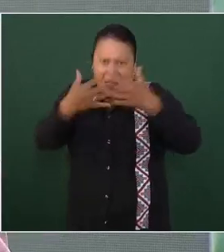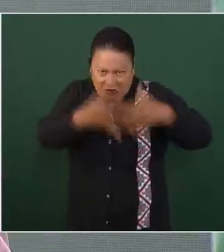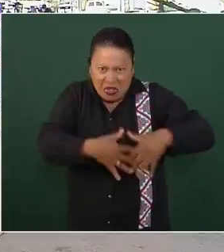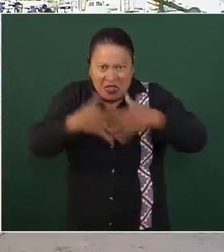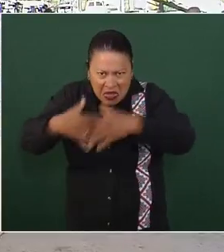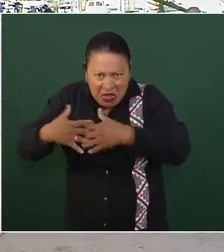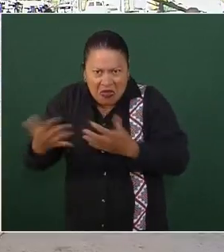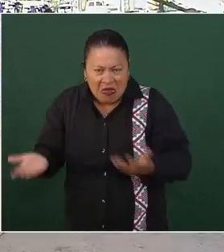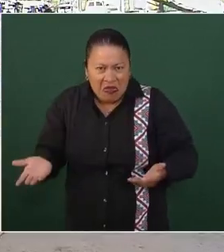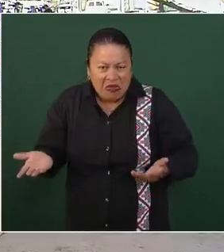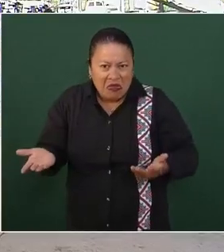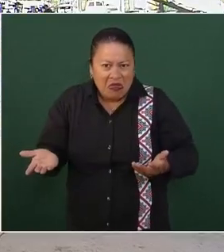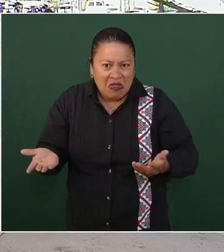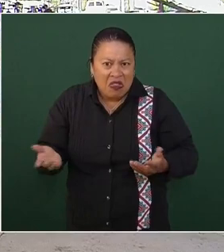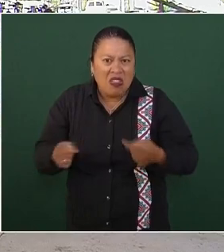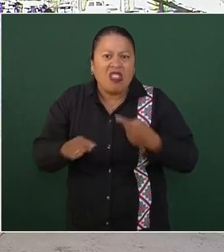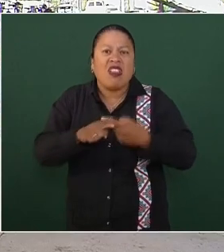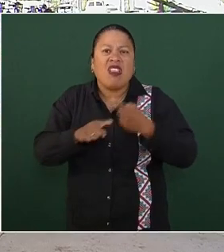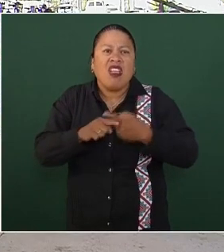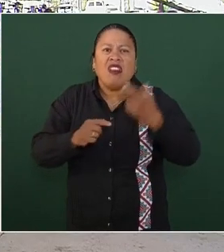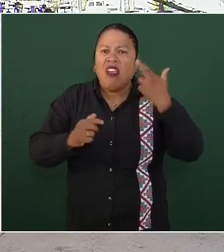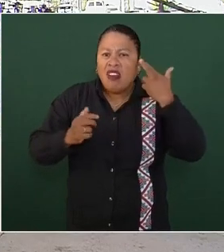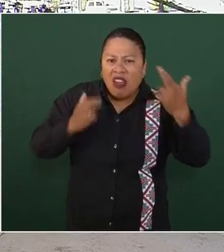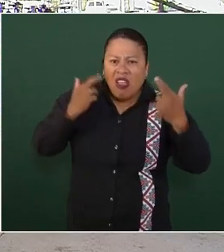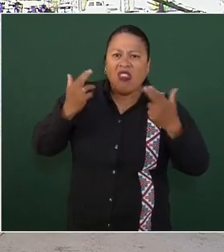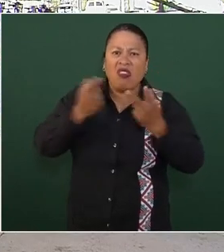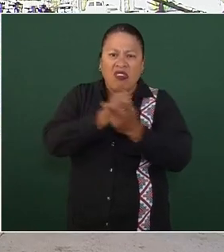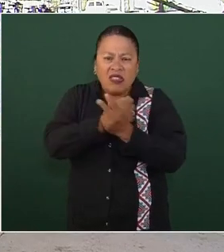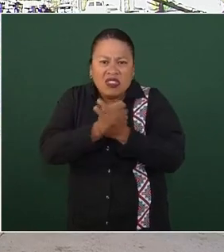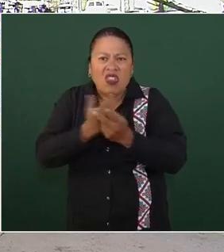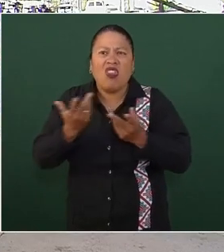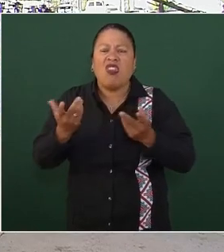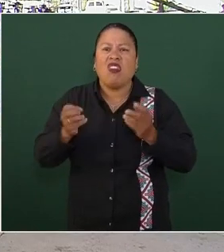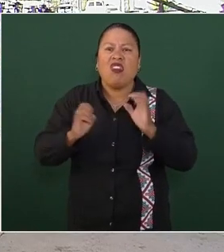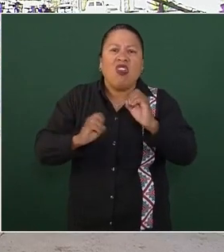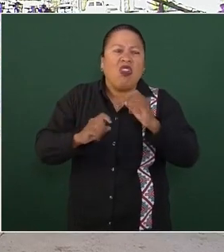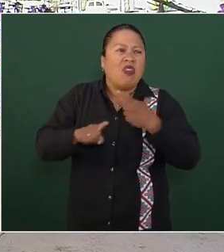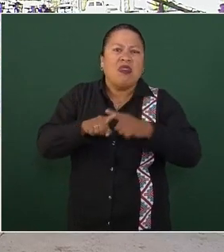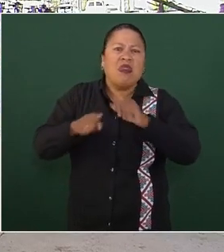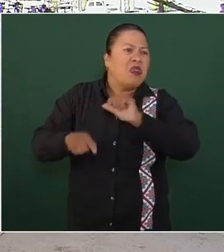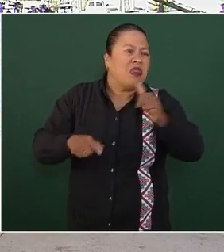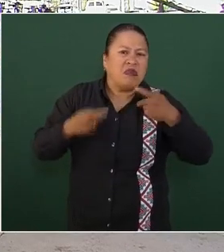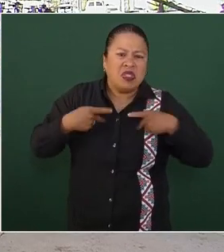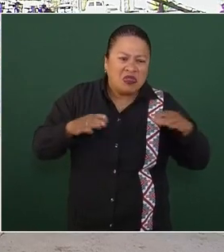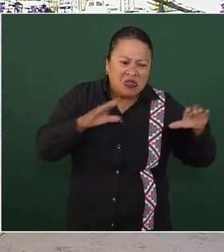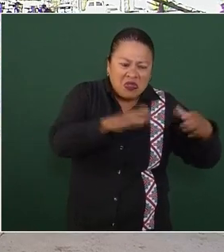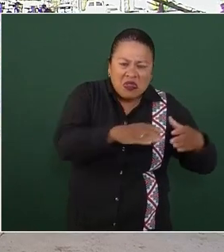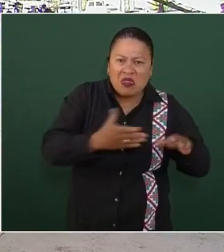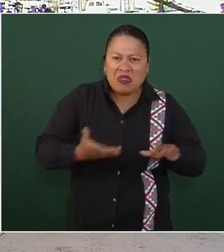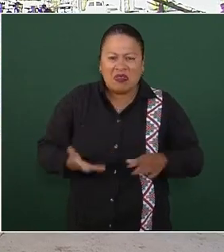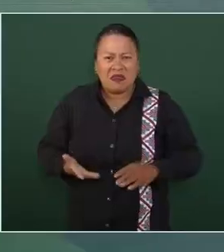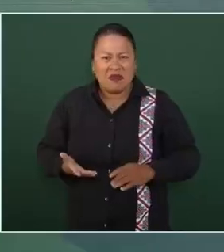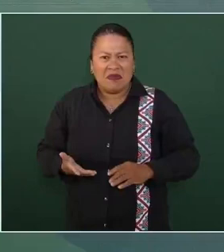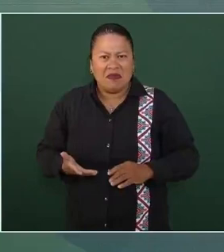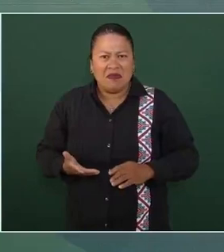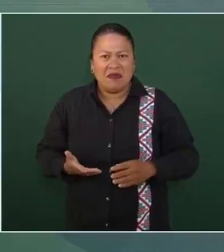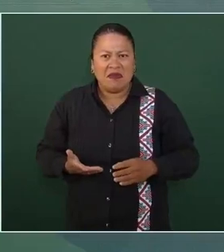o de los grandes medios de comunicación o de los intelectuales orgánicos